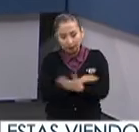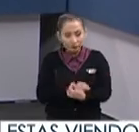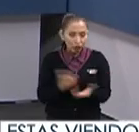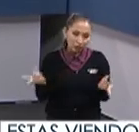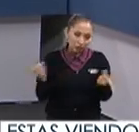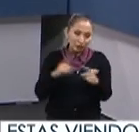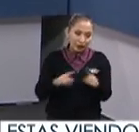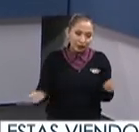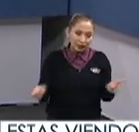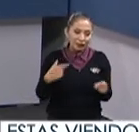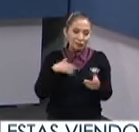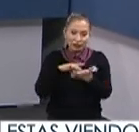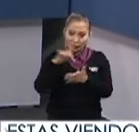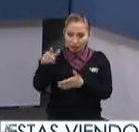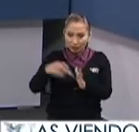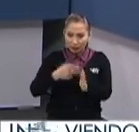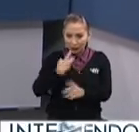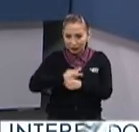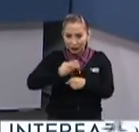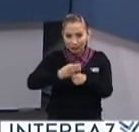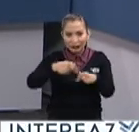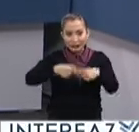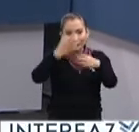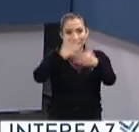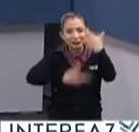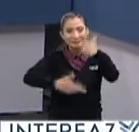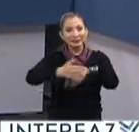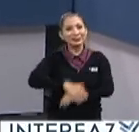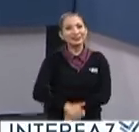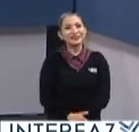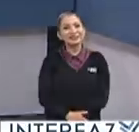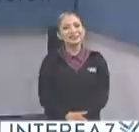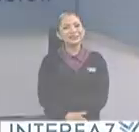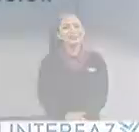No, al contrario, muchas gracias nuevamente por la invitación. Una pausa, regresamos.